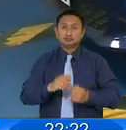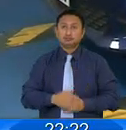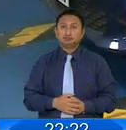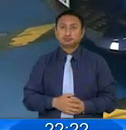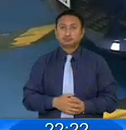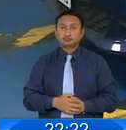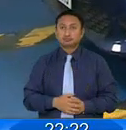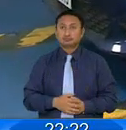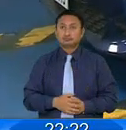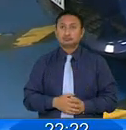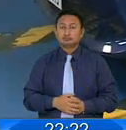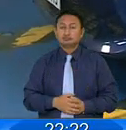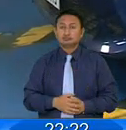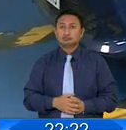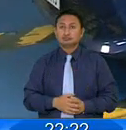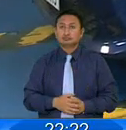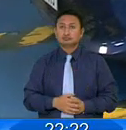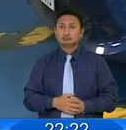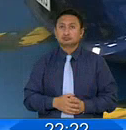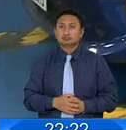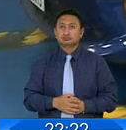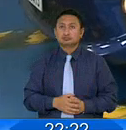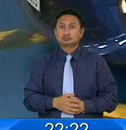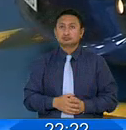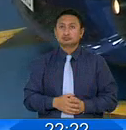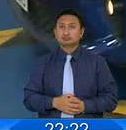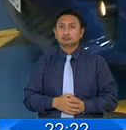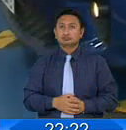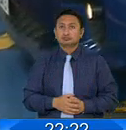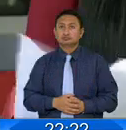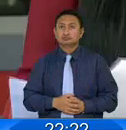Quito. Informó Priscila Cadena.